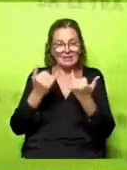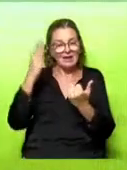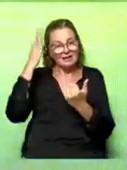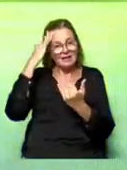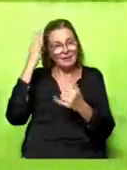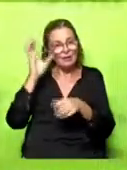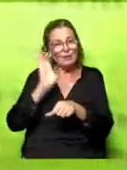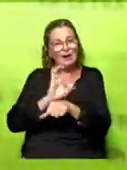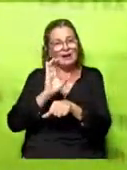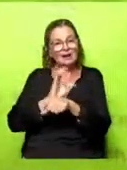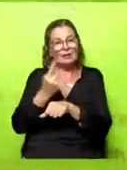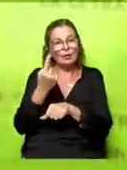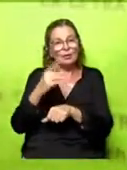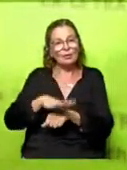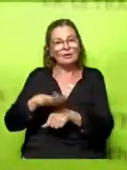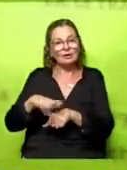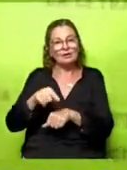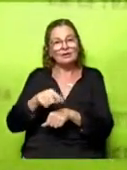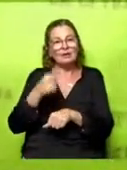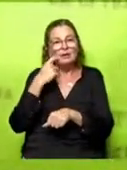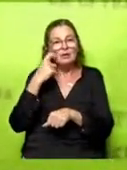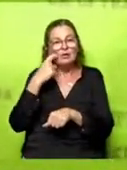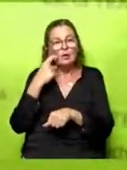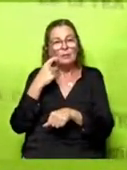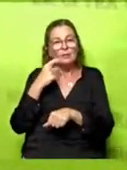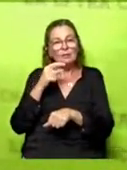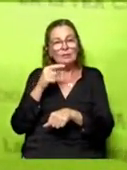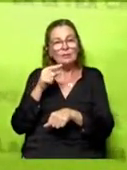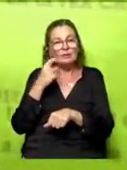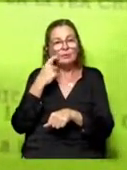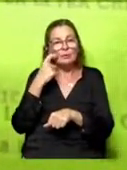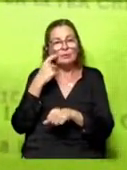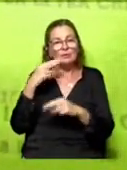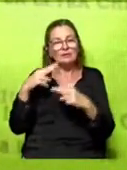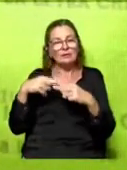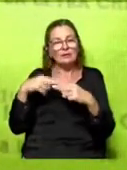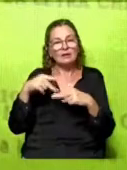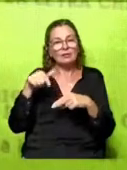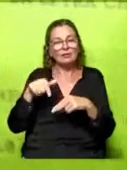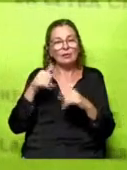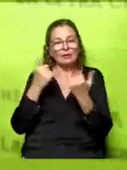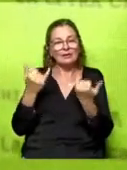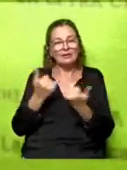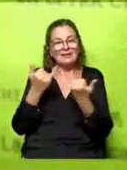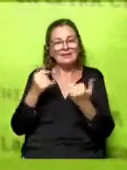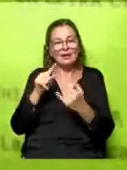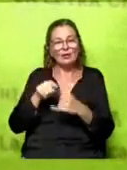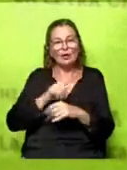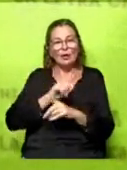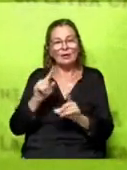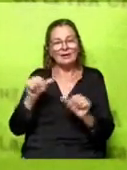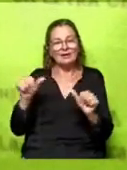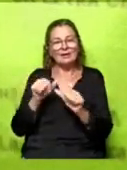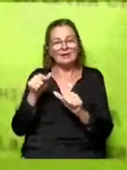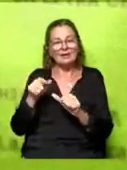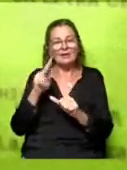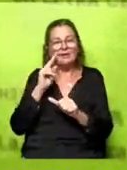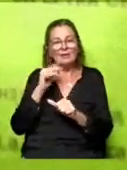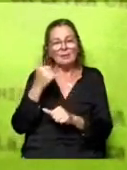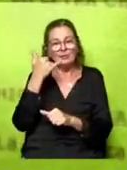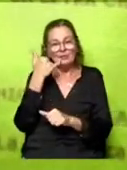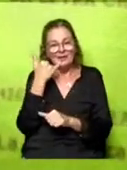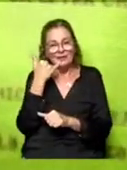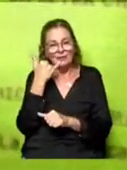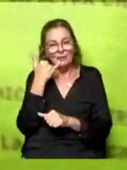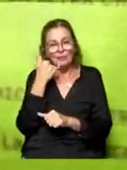clase con un niño que tiene estas cifras, que tuiteamos si yo hice o no hice, o fulano hizo o no hice. Levantemos el teléfono